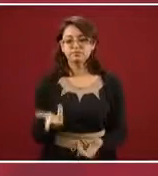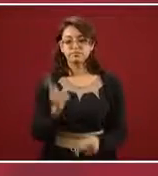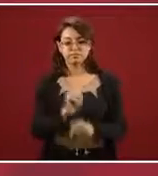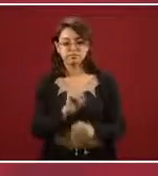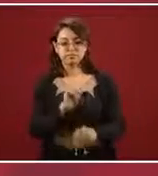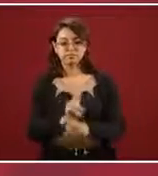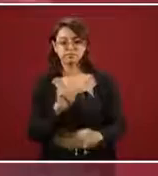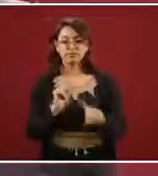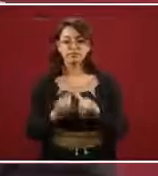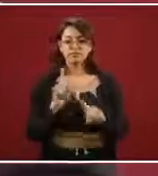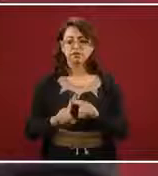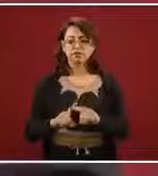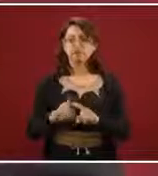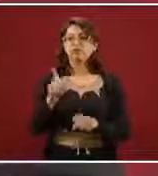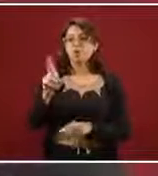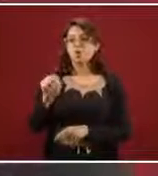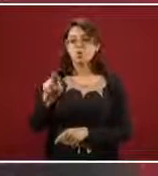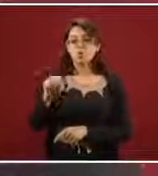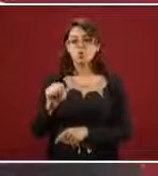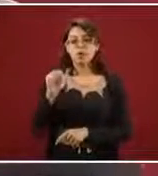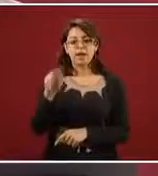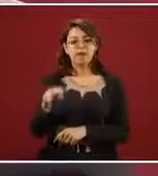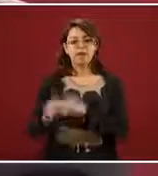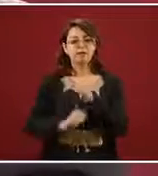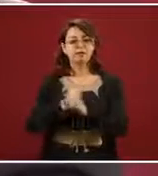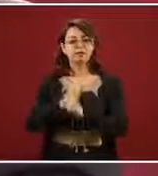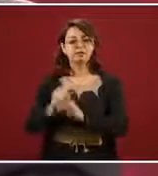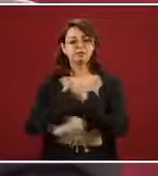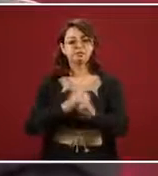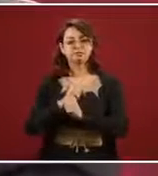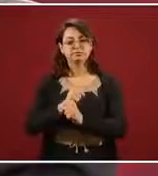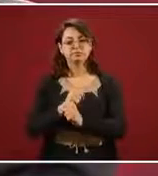la UNAM desde hace muchos años,